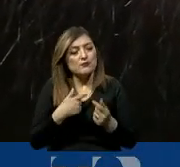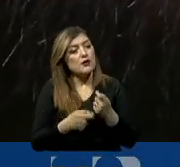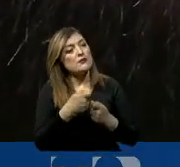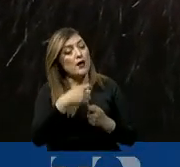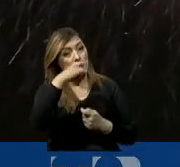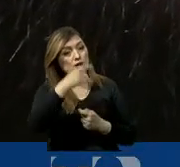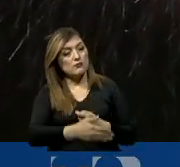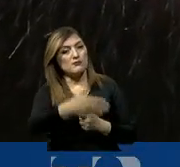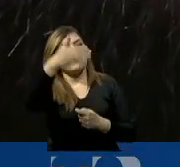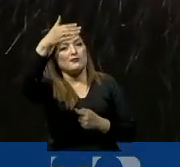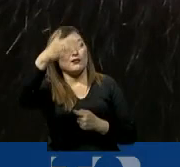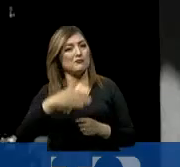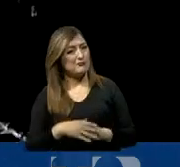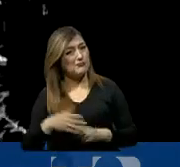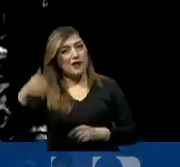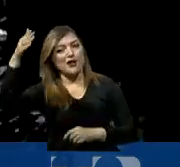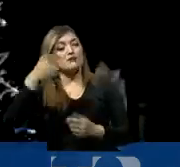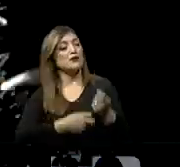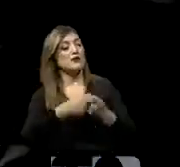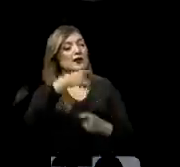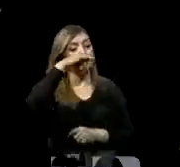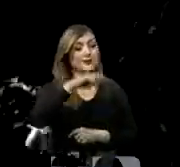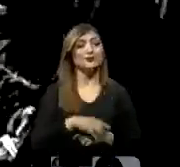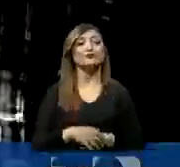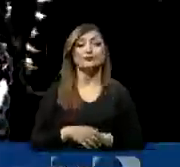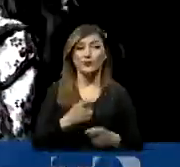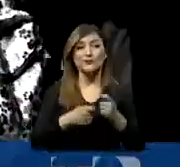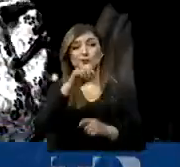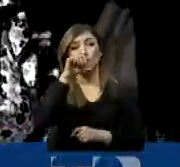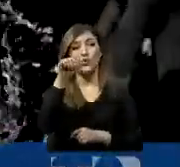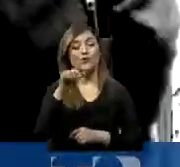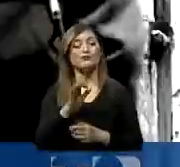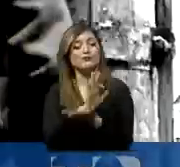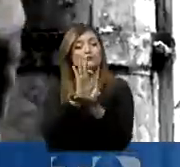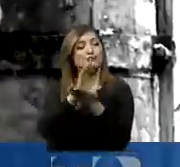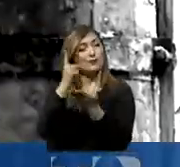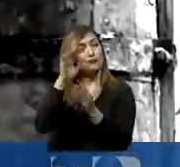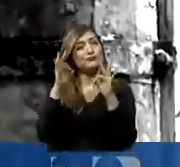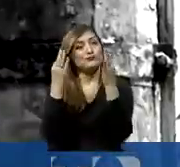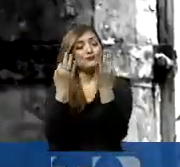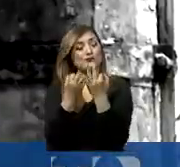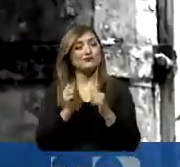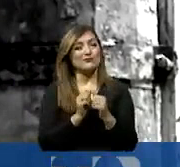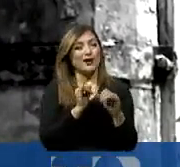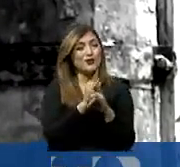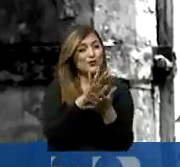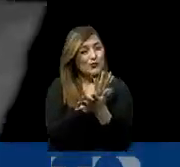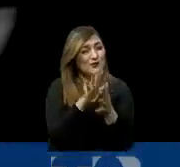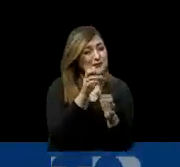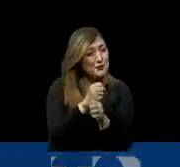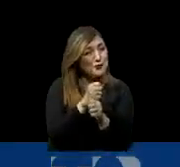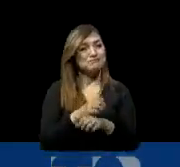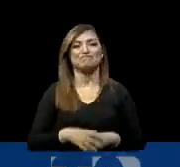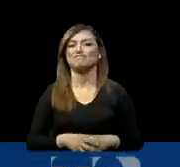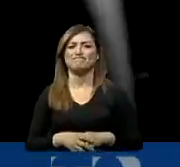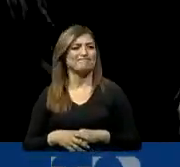más grandes les venden a los más pequeños. Este es el testimonio de un padre de familia quien afirma que ya ni siquiera las instituciones educativas